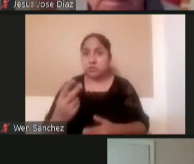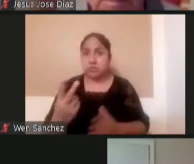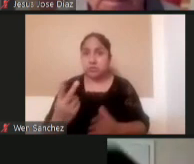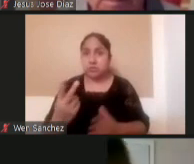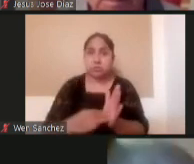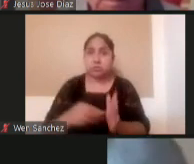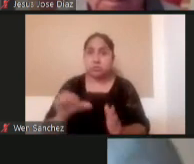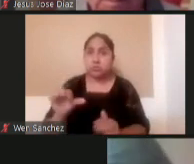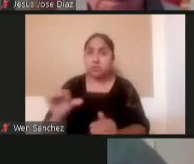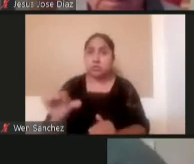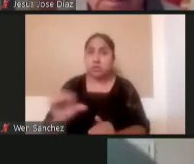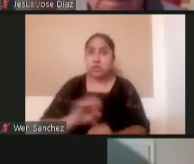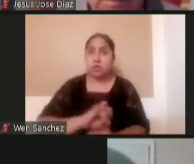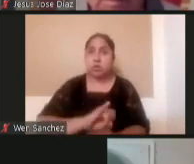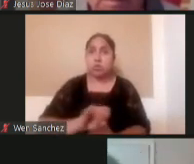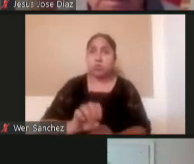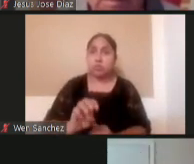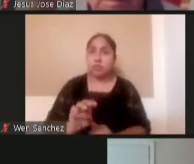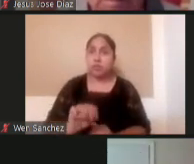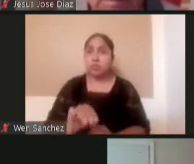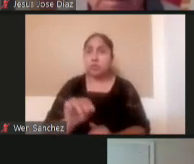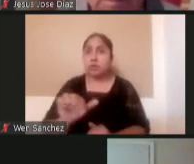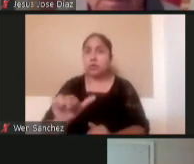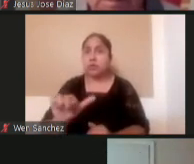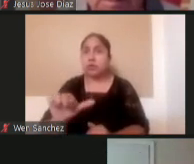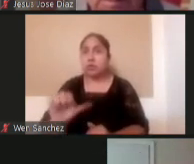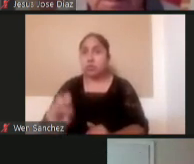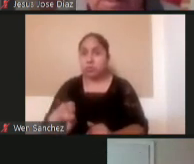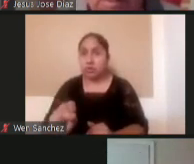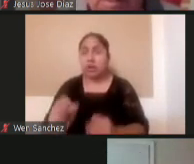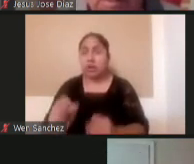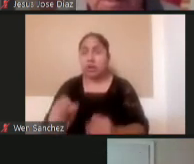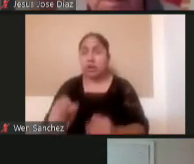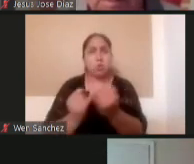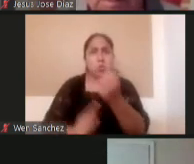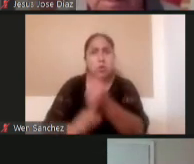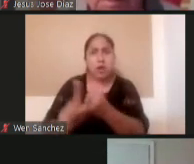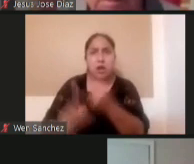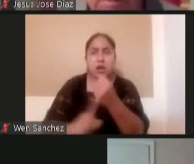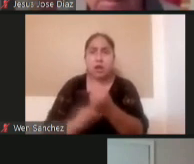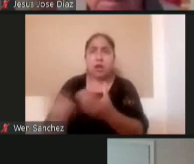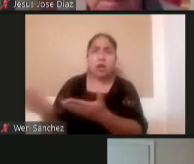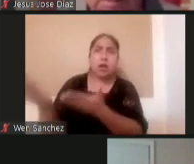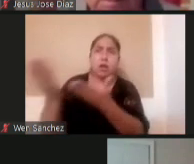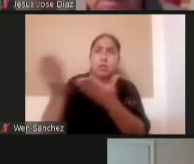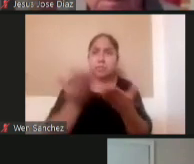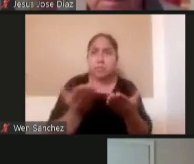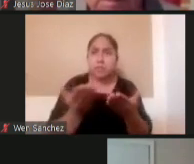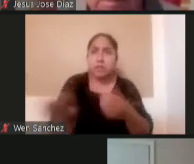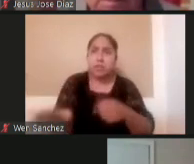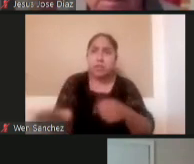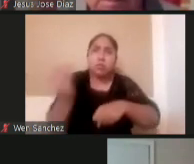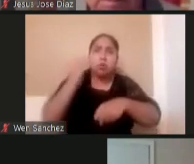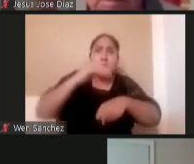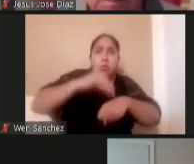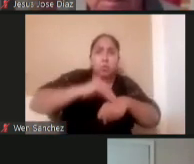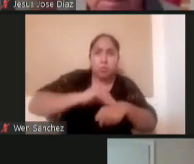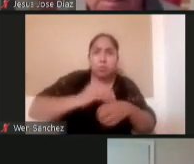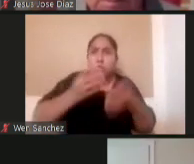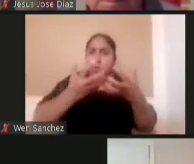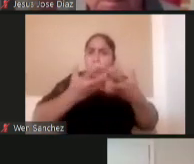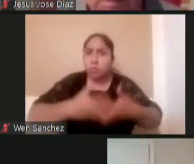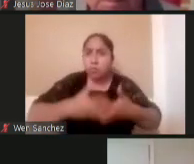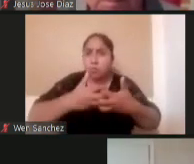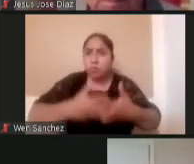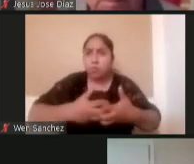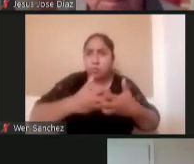Saneamiento instaló medidores de presión en algunos de nuestros domicilios para monitorear la presión de agua. Como acción,